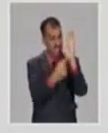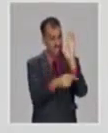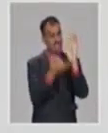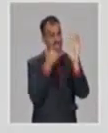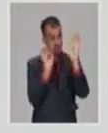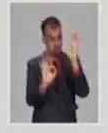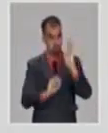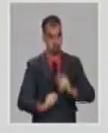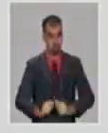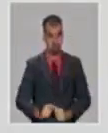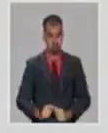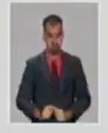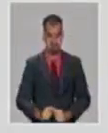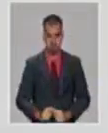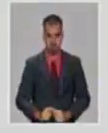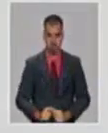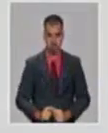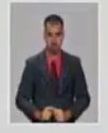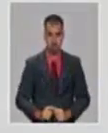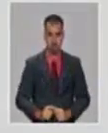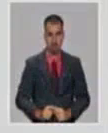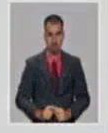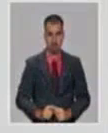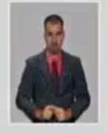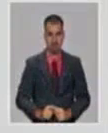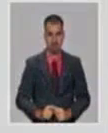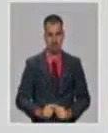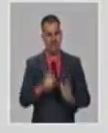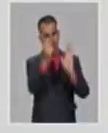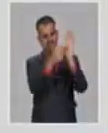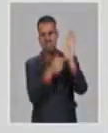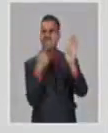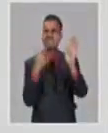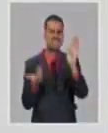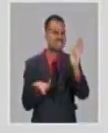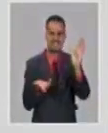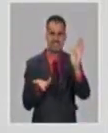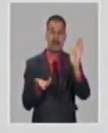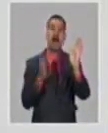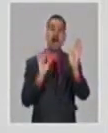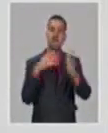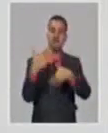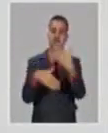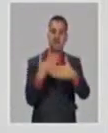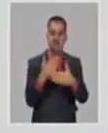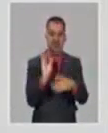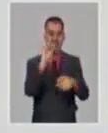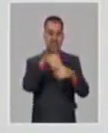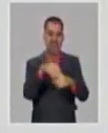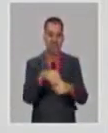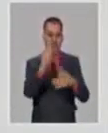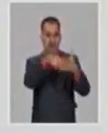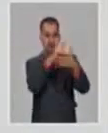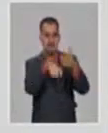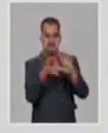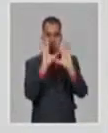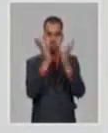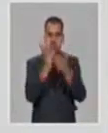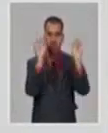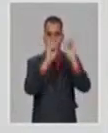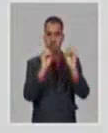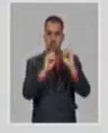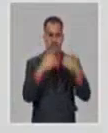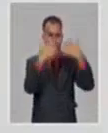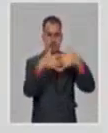diagnóstico, que estuvieron reflejadas en problemas estructurales, problemas organizativos, problemas